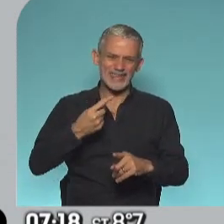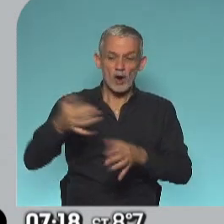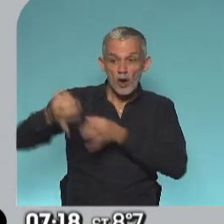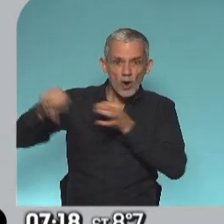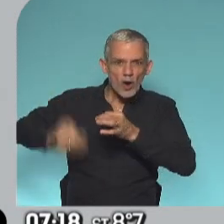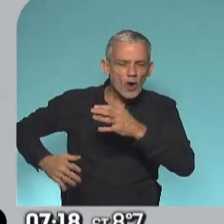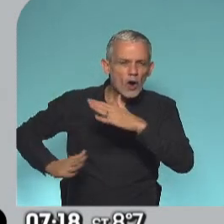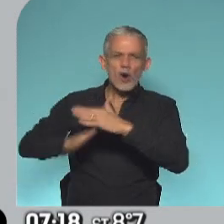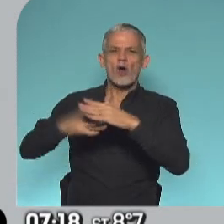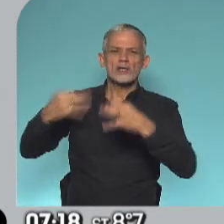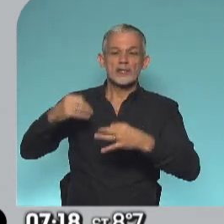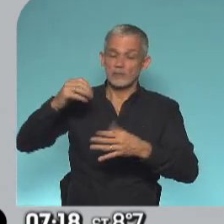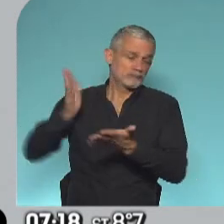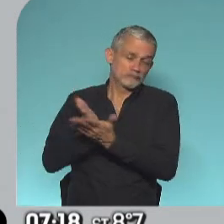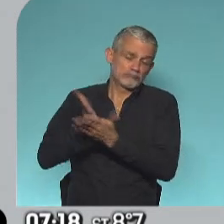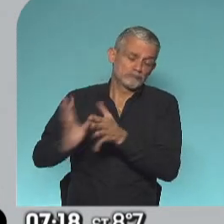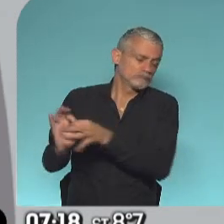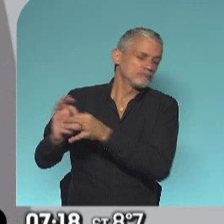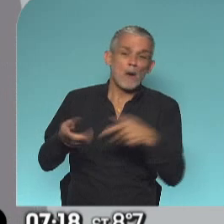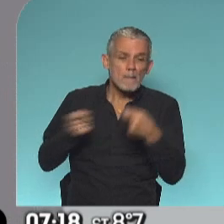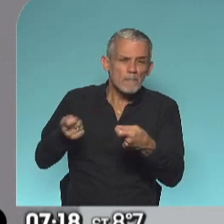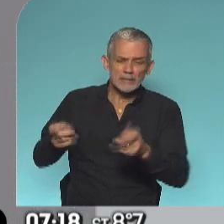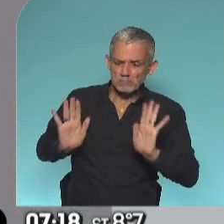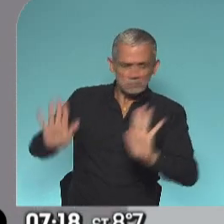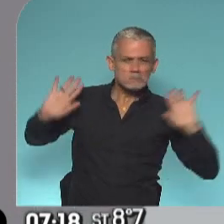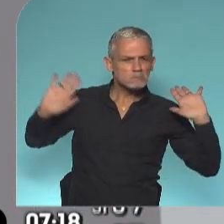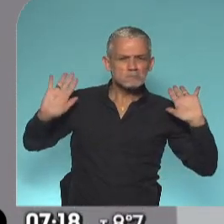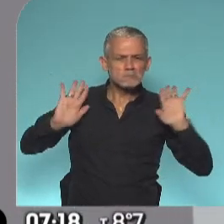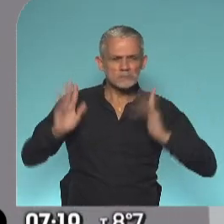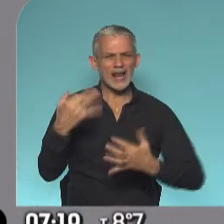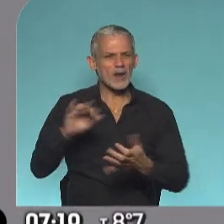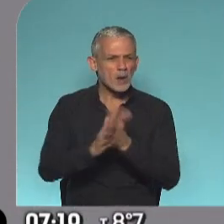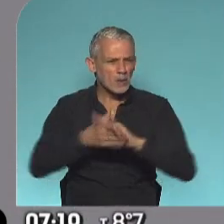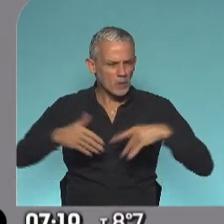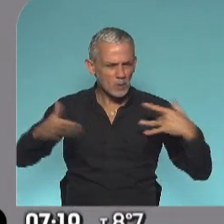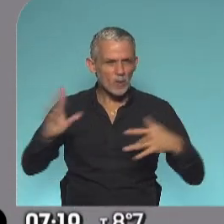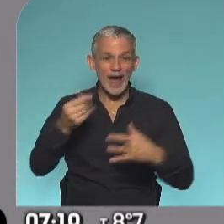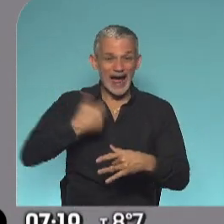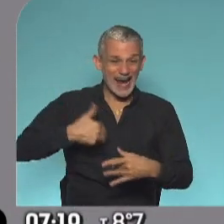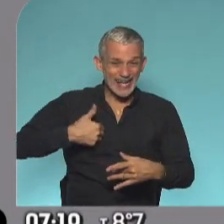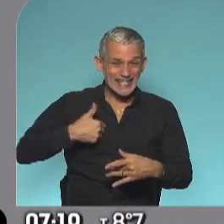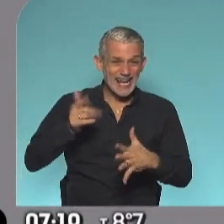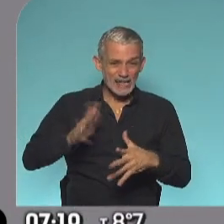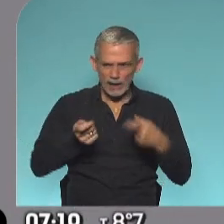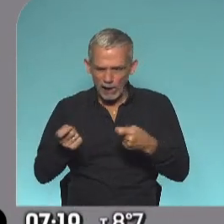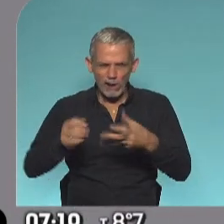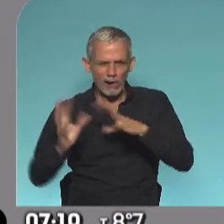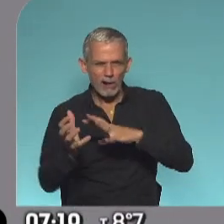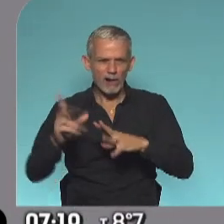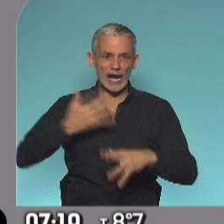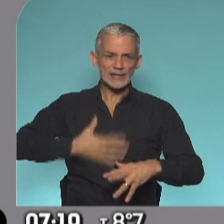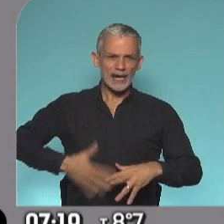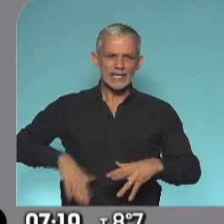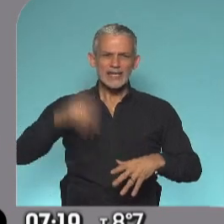debe fallar conforme a derecho, sin presiones ni ninguna índole. No es bueno para la República afectar la tranquilidad